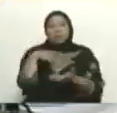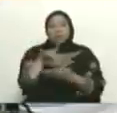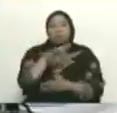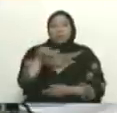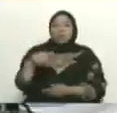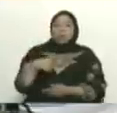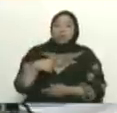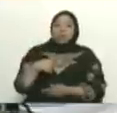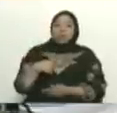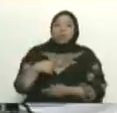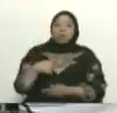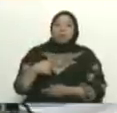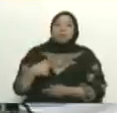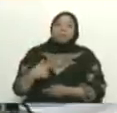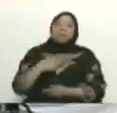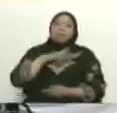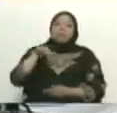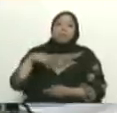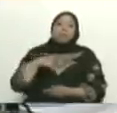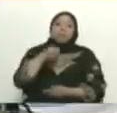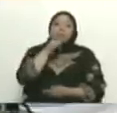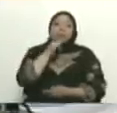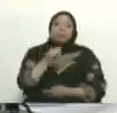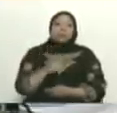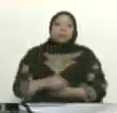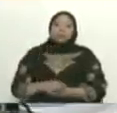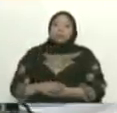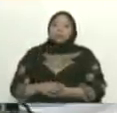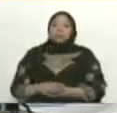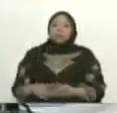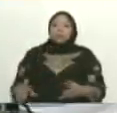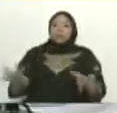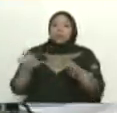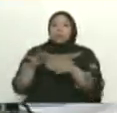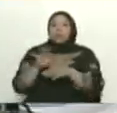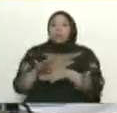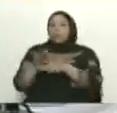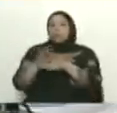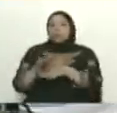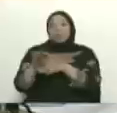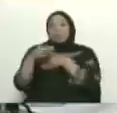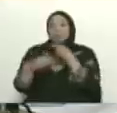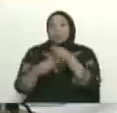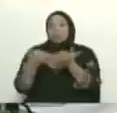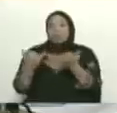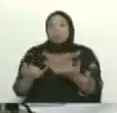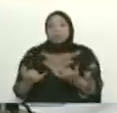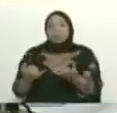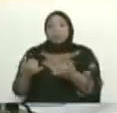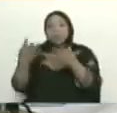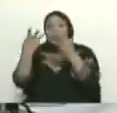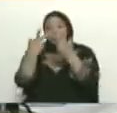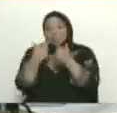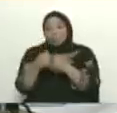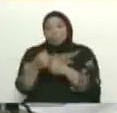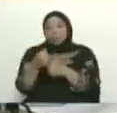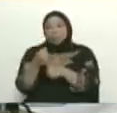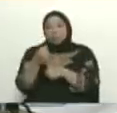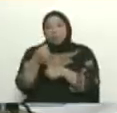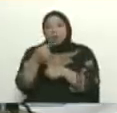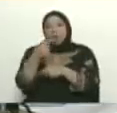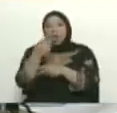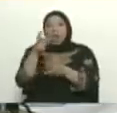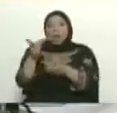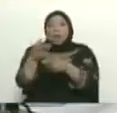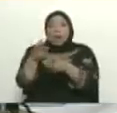de la terapia intensiva en la que estaba, de la unidad de cuidados intensivos en la que estaba, mientras se le administraban tratamientos